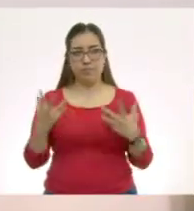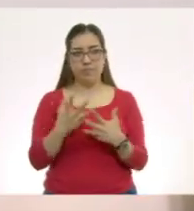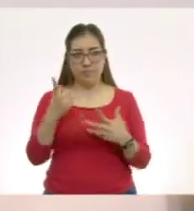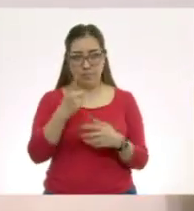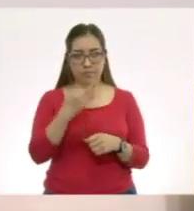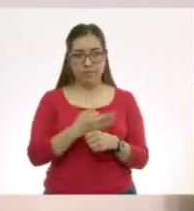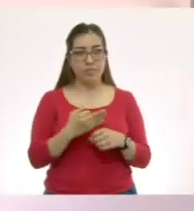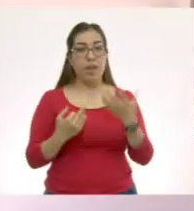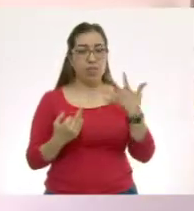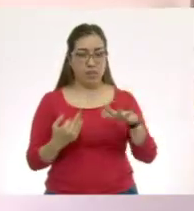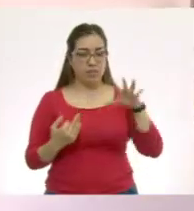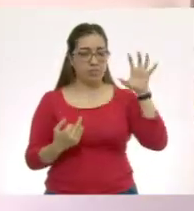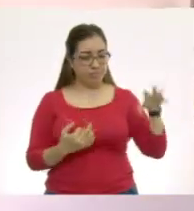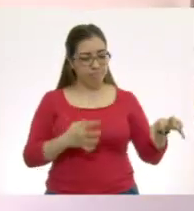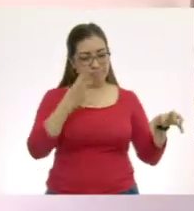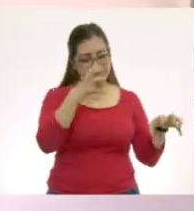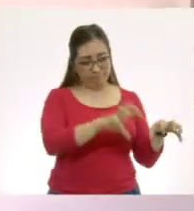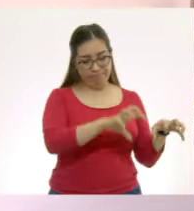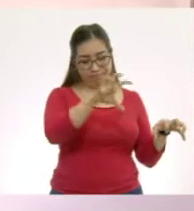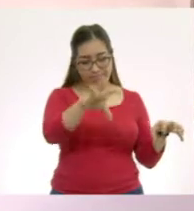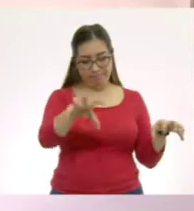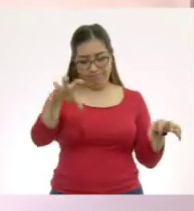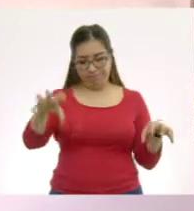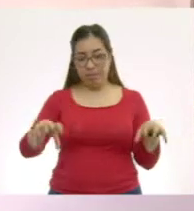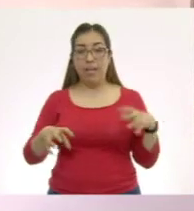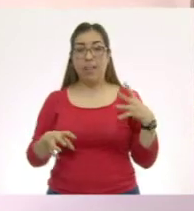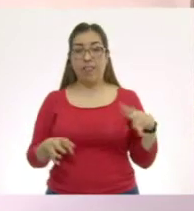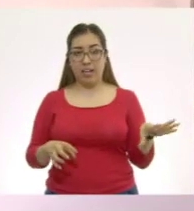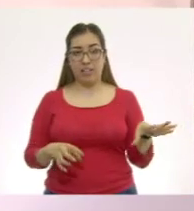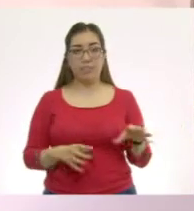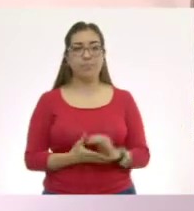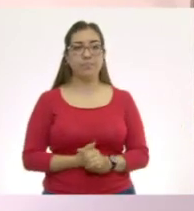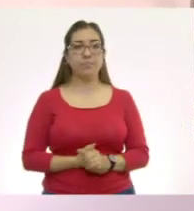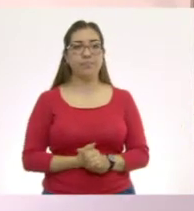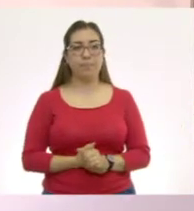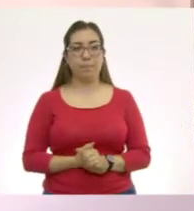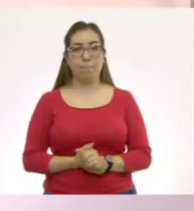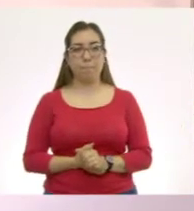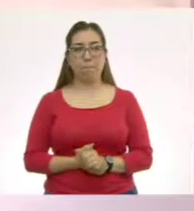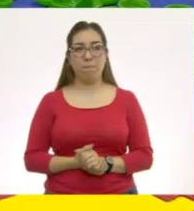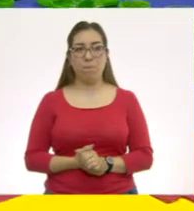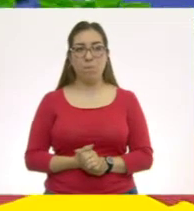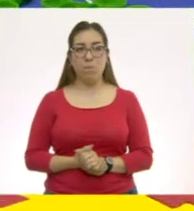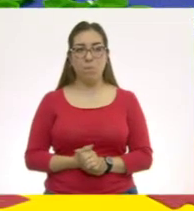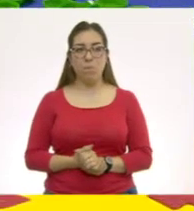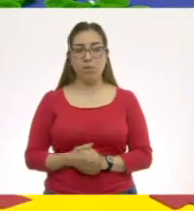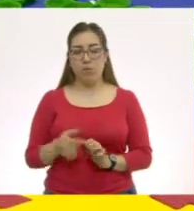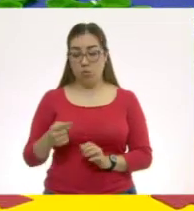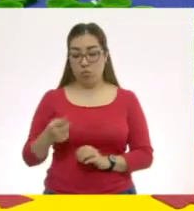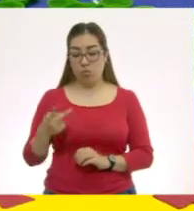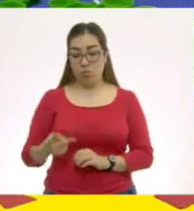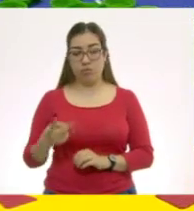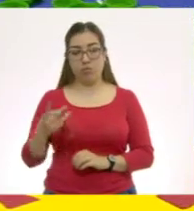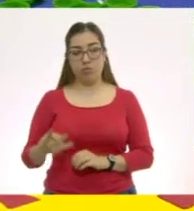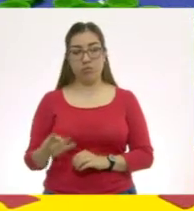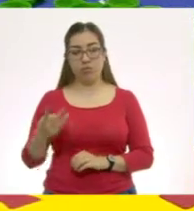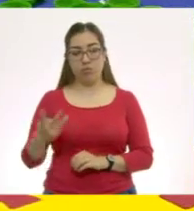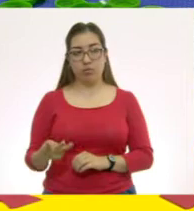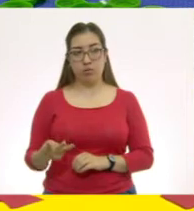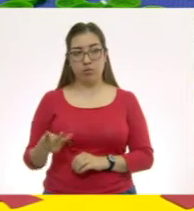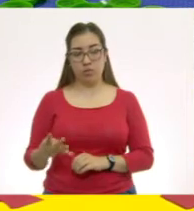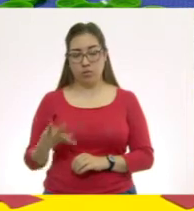como lo estás haciendo? De 10 en 10. Ok. Entonces ya llevamos 10. Esta es una decena. Muy bien. 1, 2,